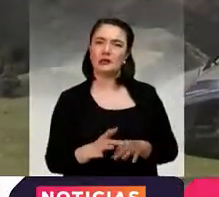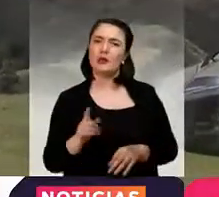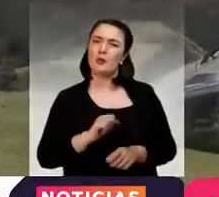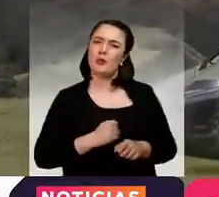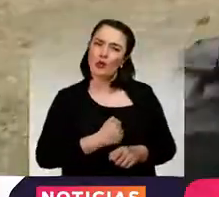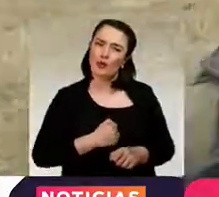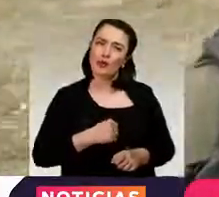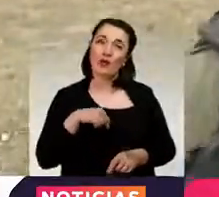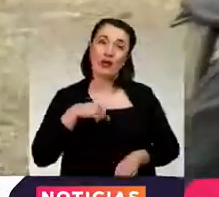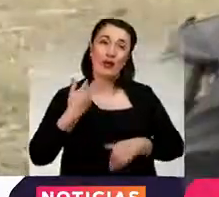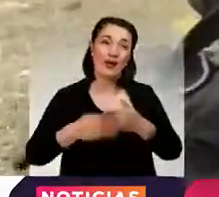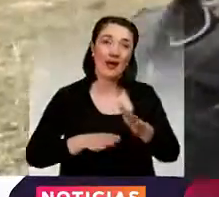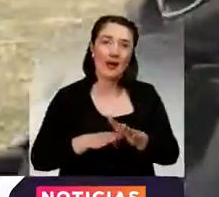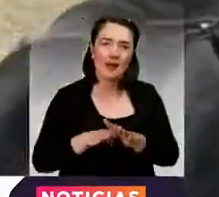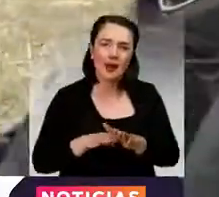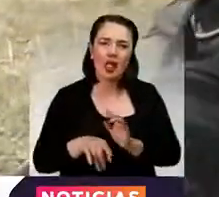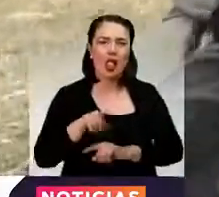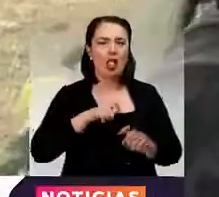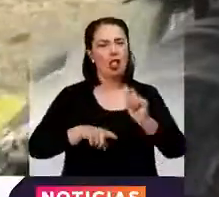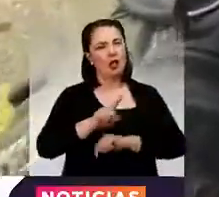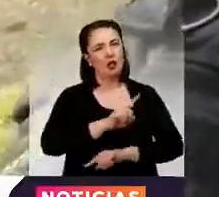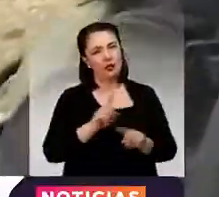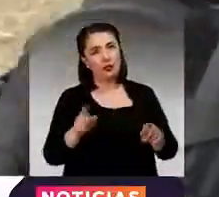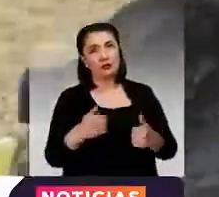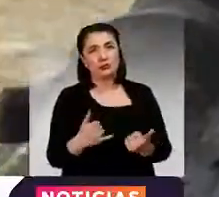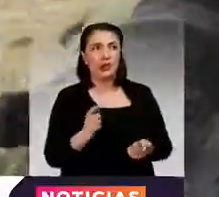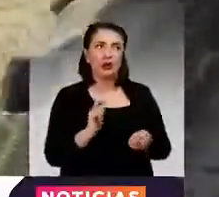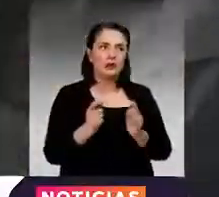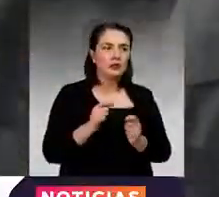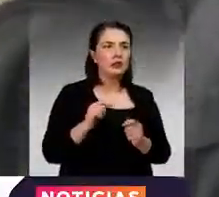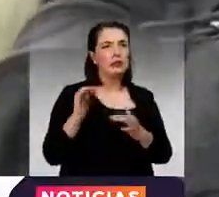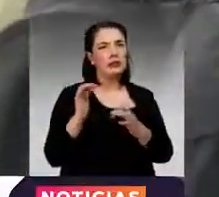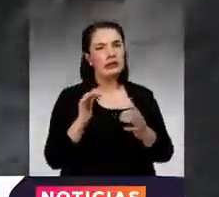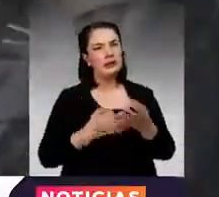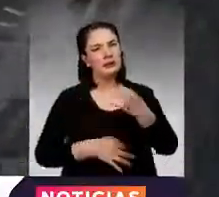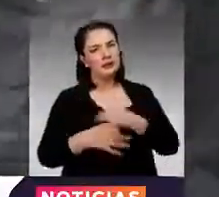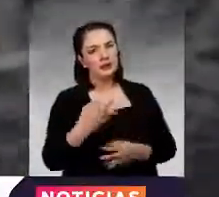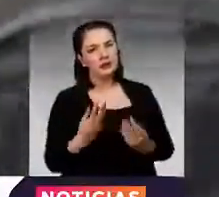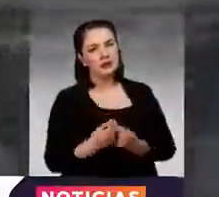adelantados por las fuerzas militares cuando intentaron cambiar la guerra por un ejército al servicio de la paz.